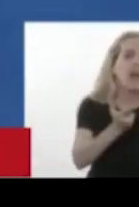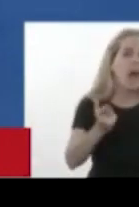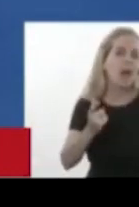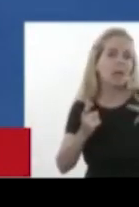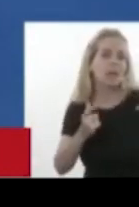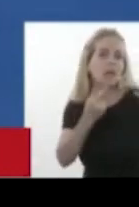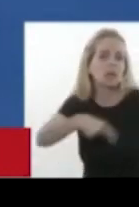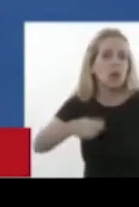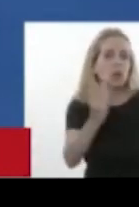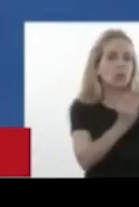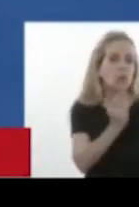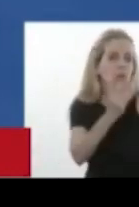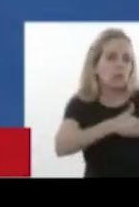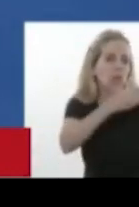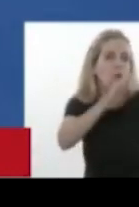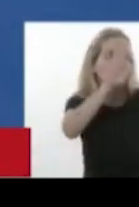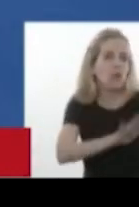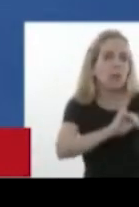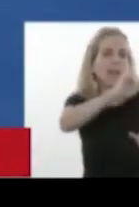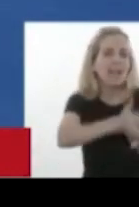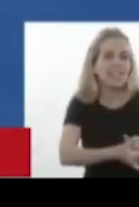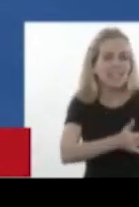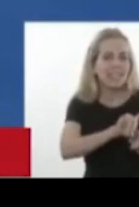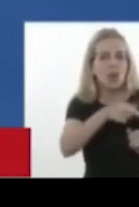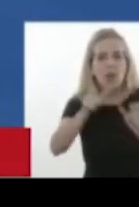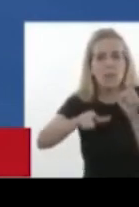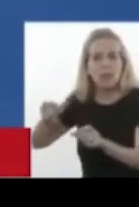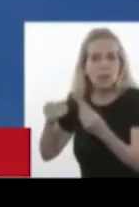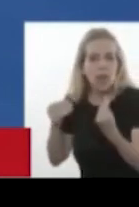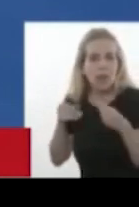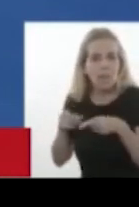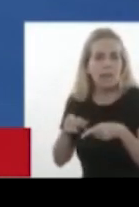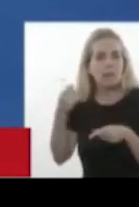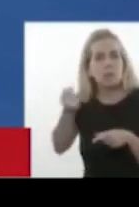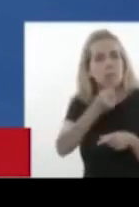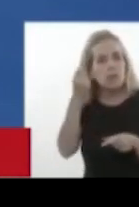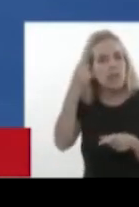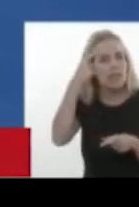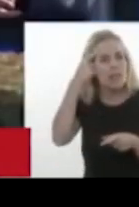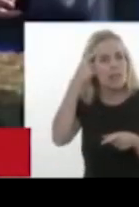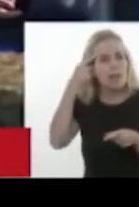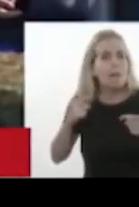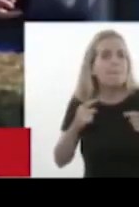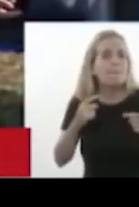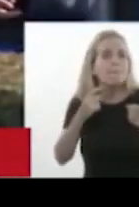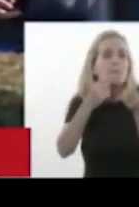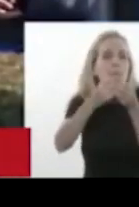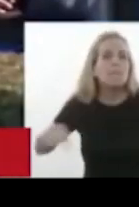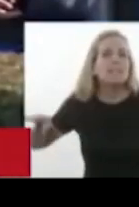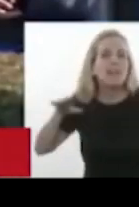Por lo tanto, tratar de que todos partan de un mismo punto de partida, valga la